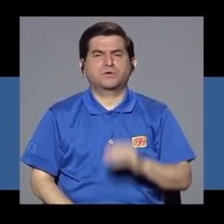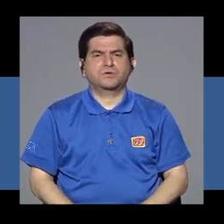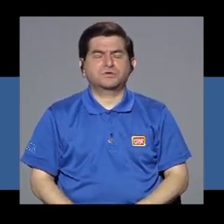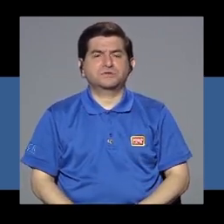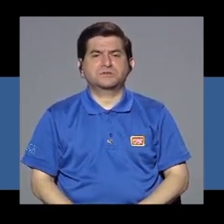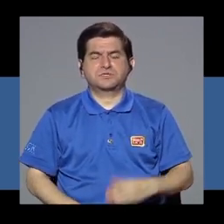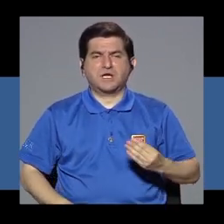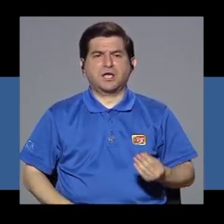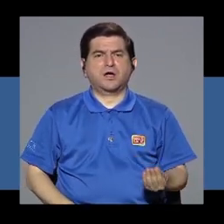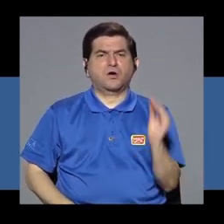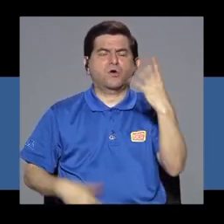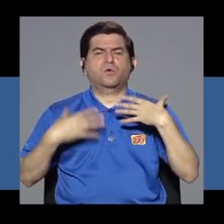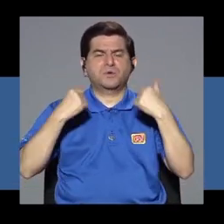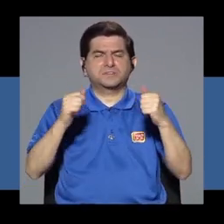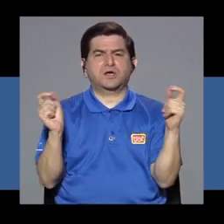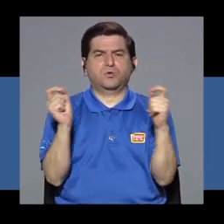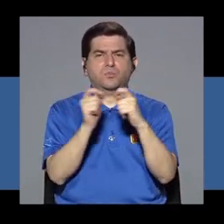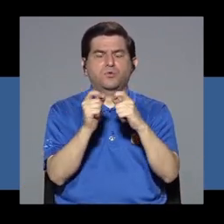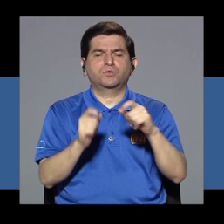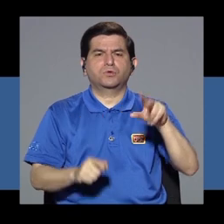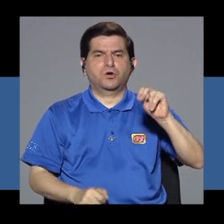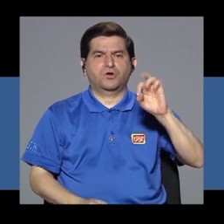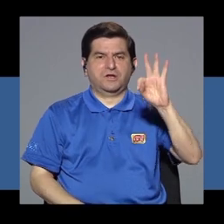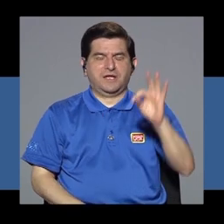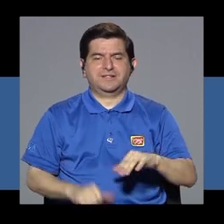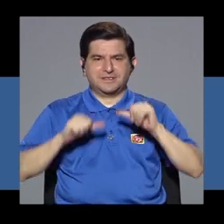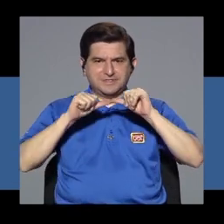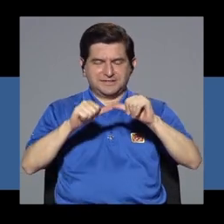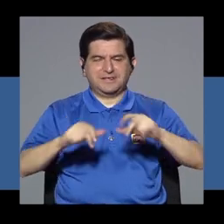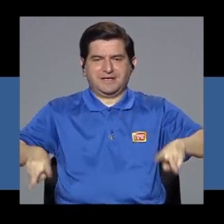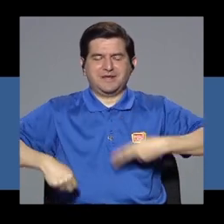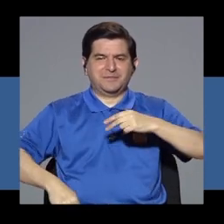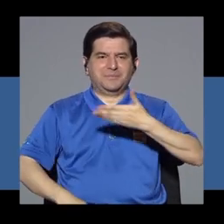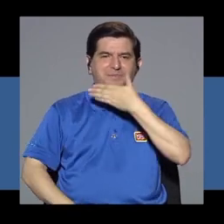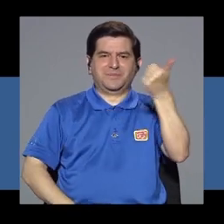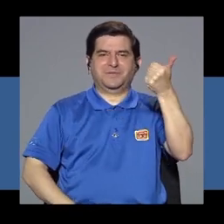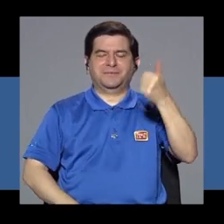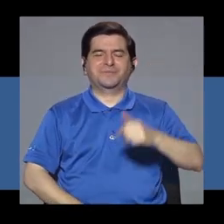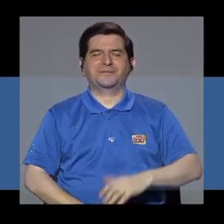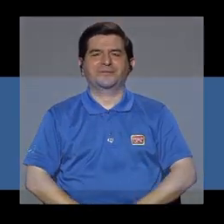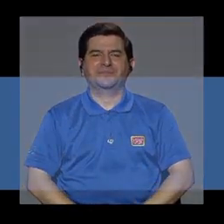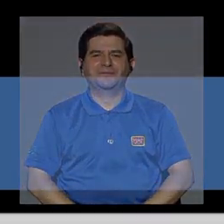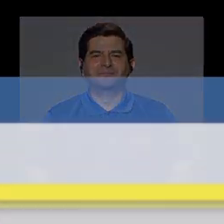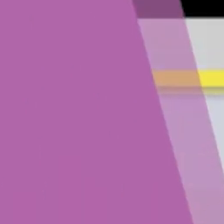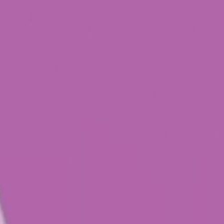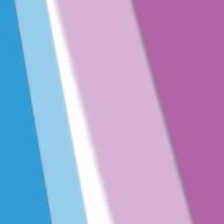en jovensalud.net. Continuemos con más de Vivir Mejor.